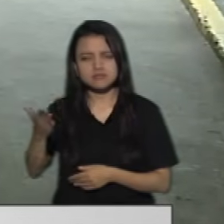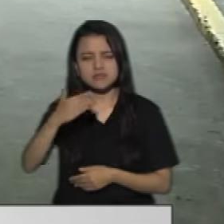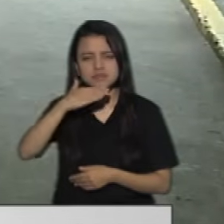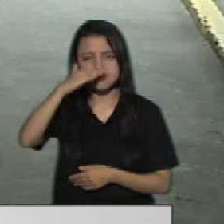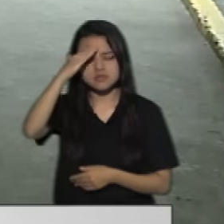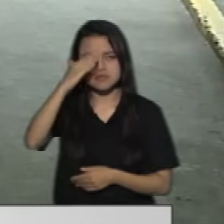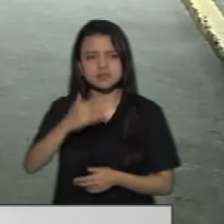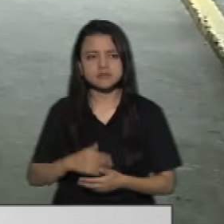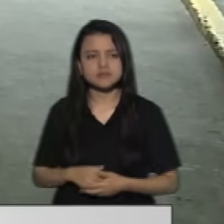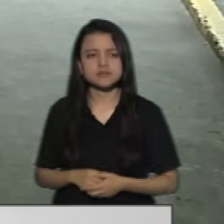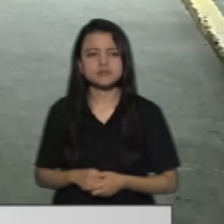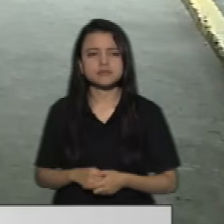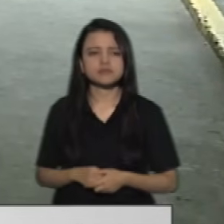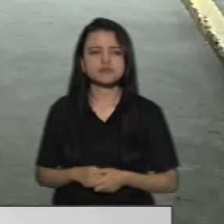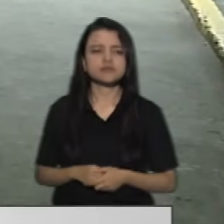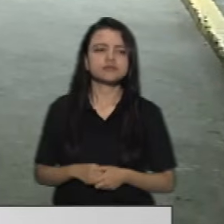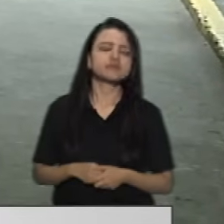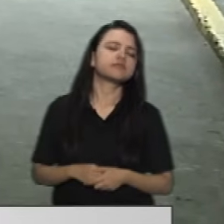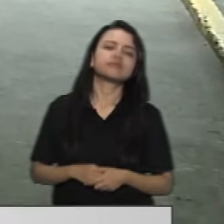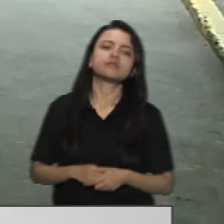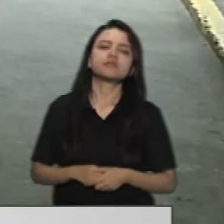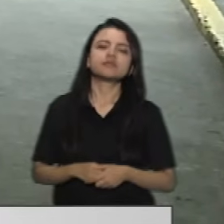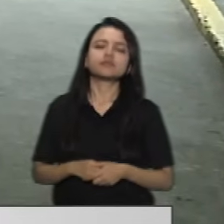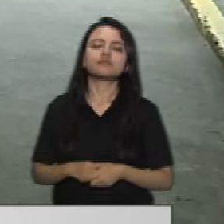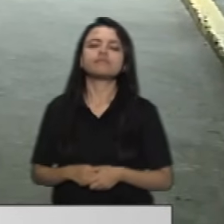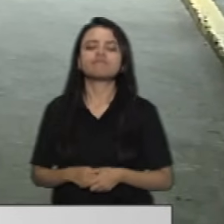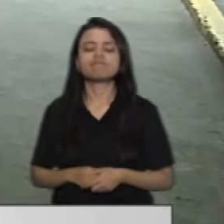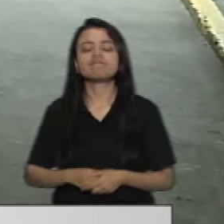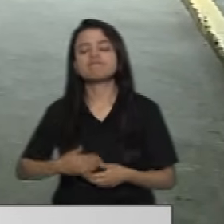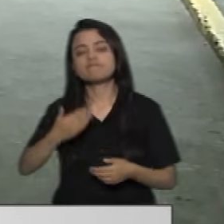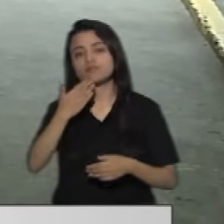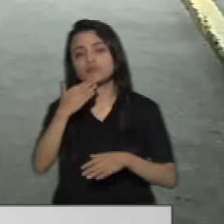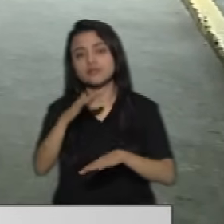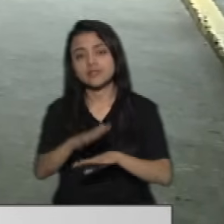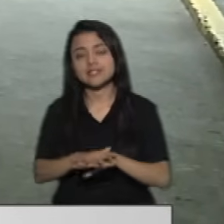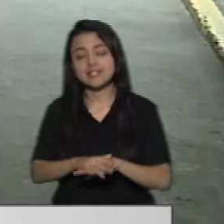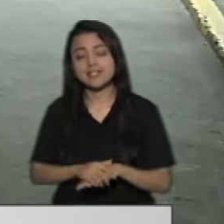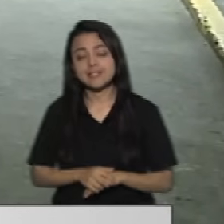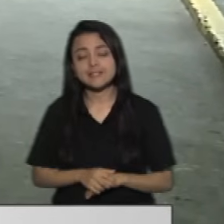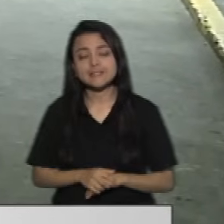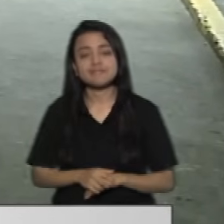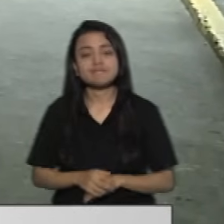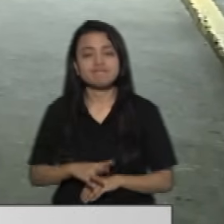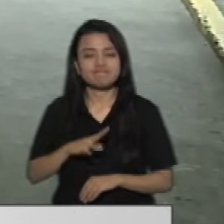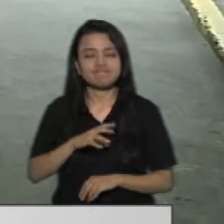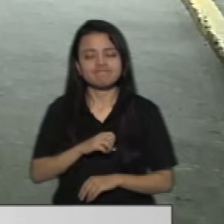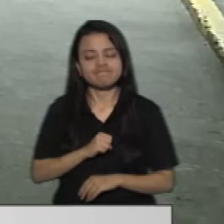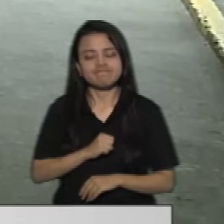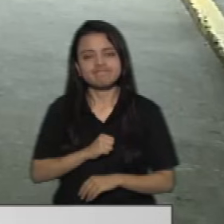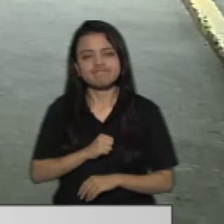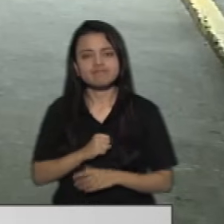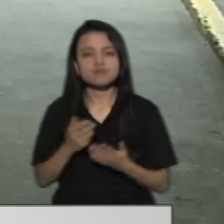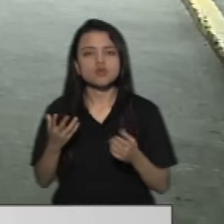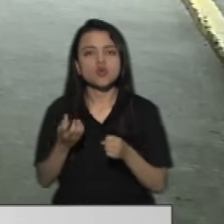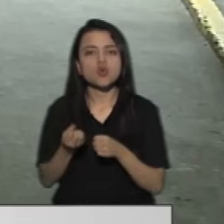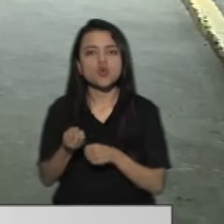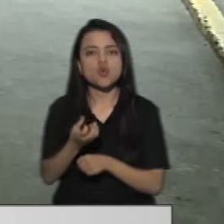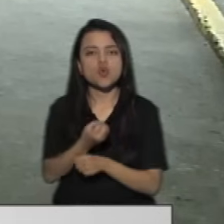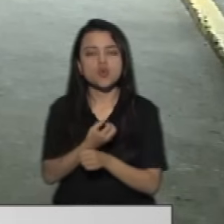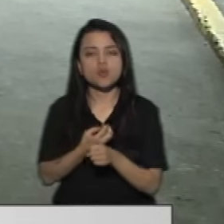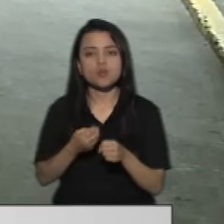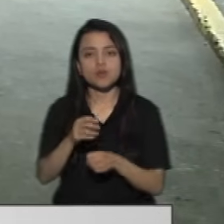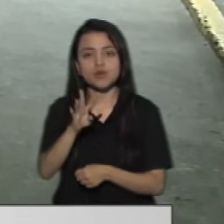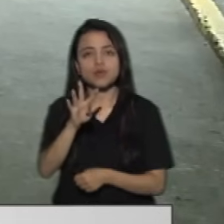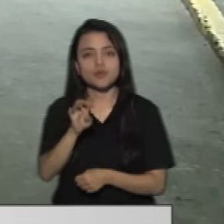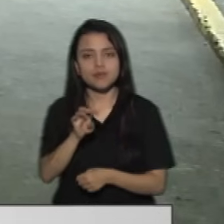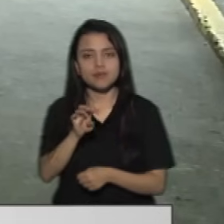Luisa, ¿qué tal? Buenas tardes para usted y para todos los televidentes. Es un lamentable caso de intolerancia que se reportó en la Comuna 9, Buenos Aires